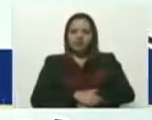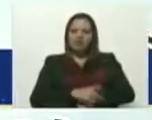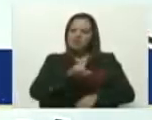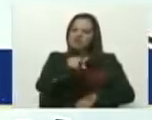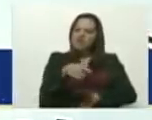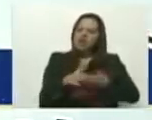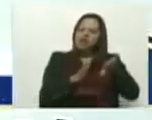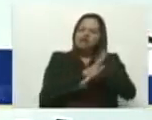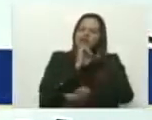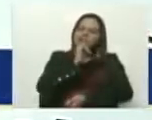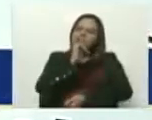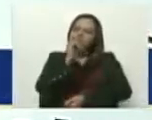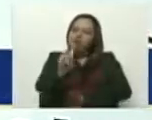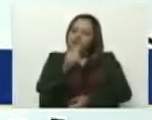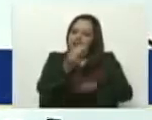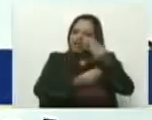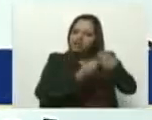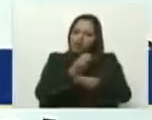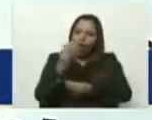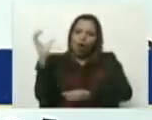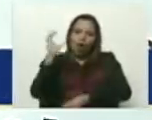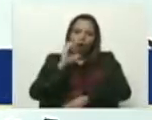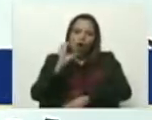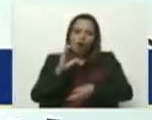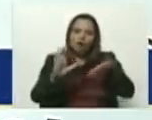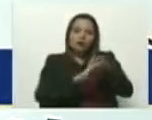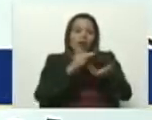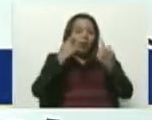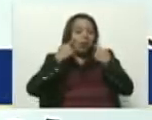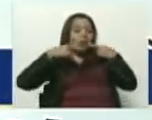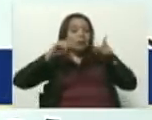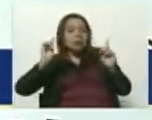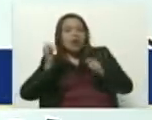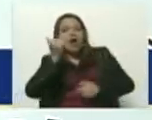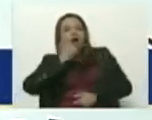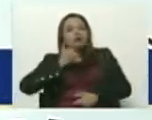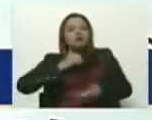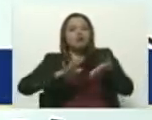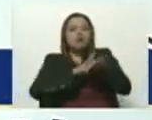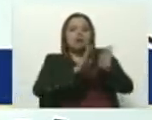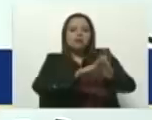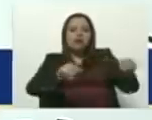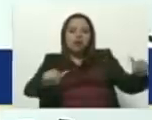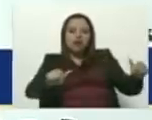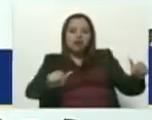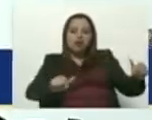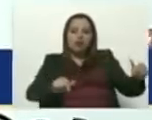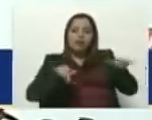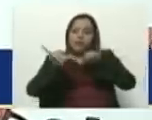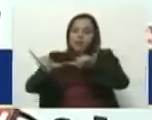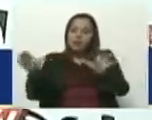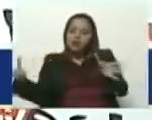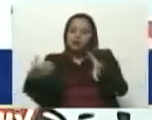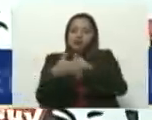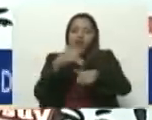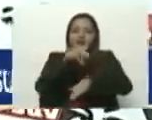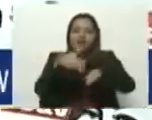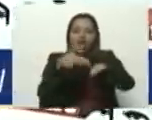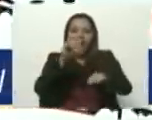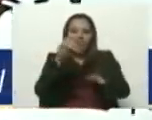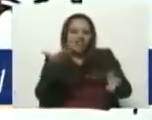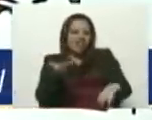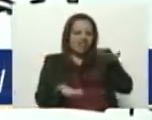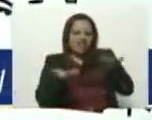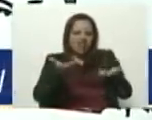denuncia que realizó colombia sobre la supuesta violación de su territorio cuando precisamente autoridades nacionales daban un balance